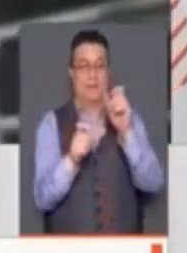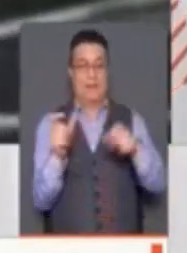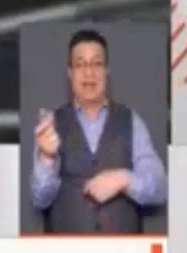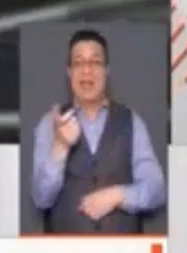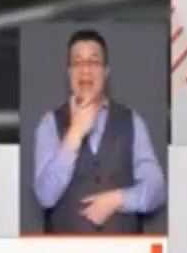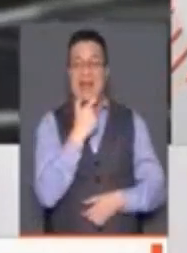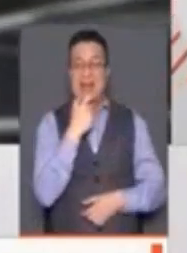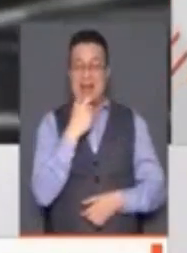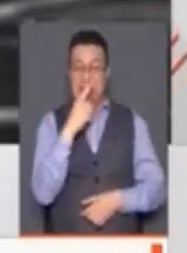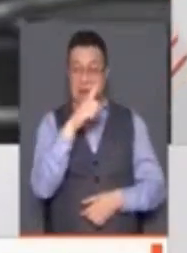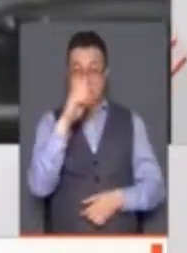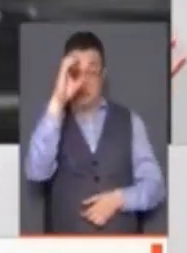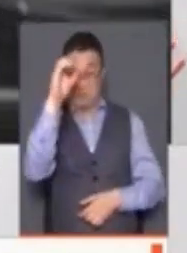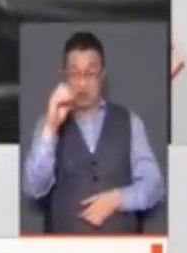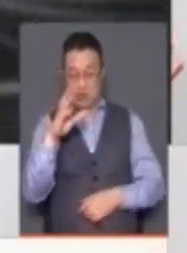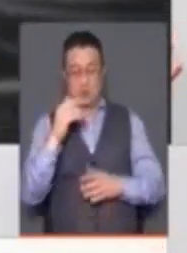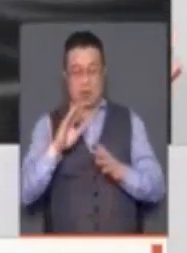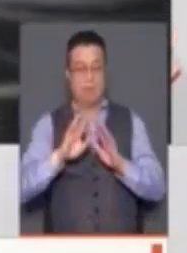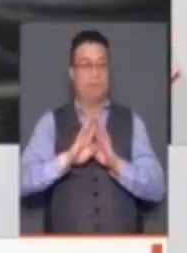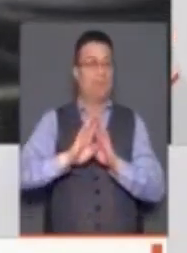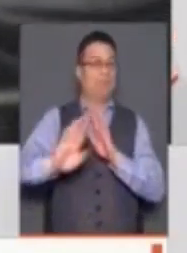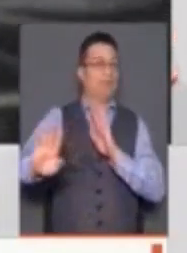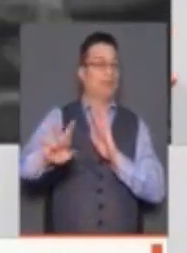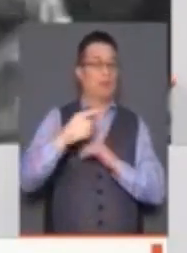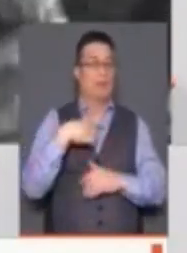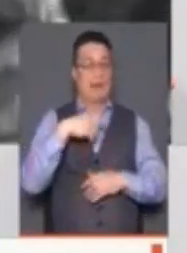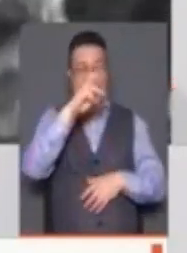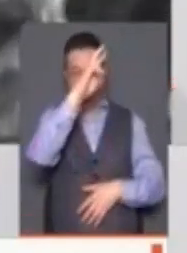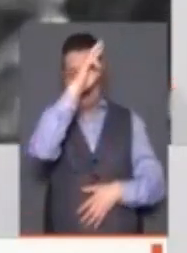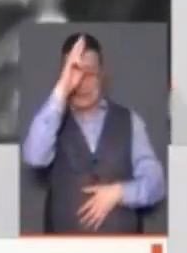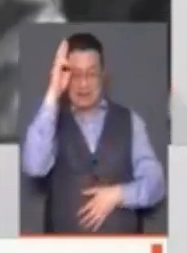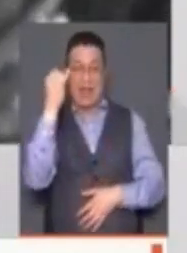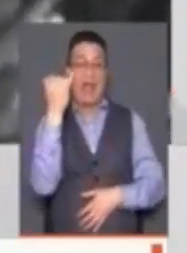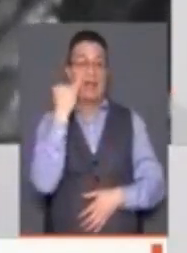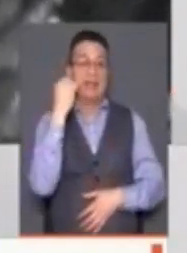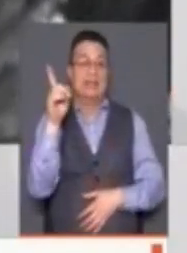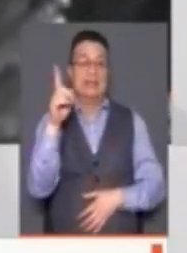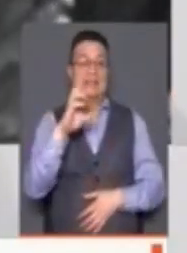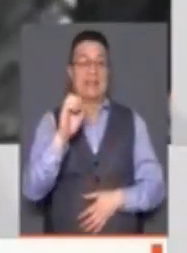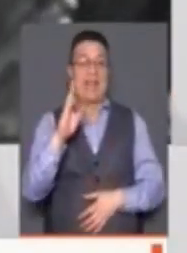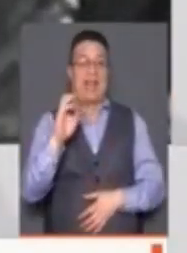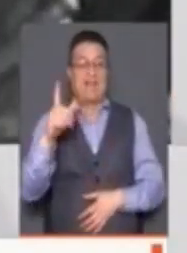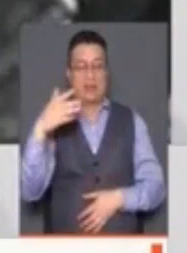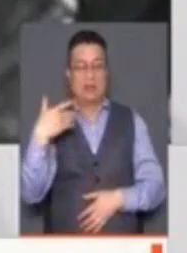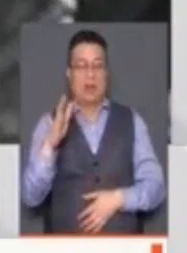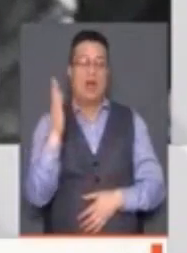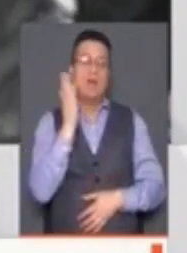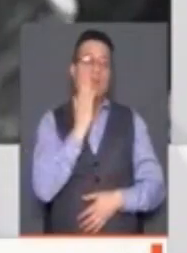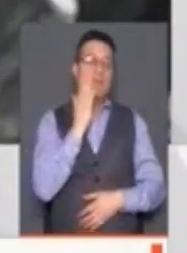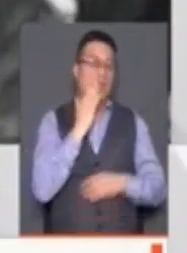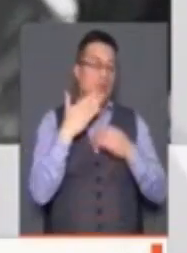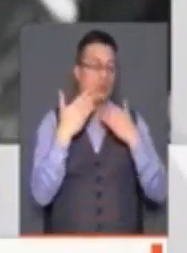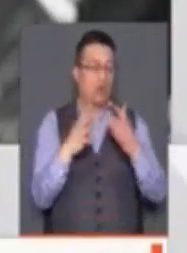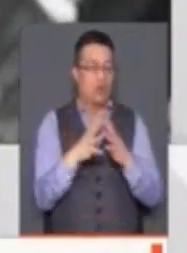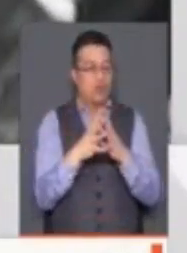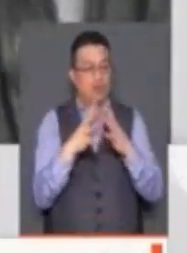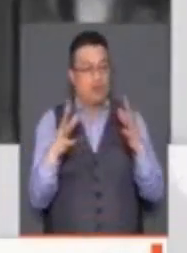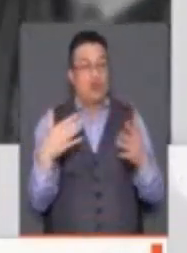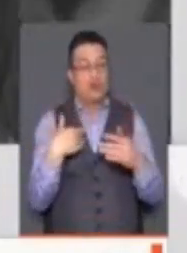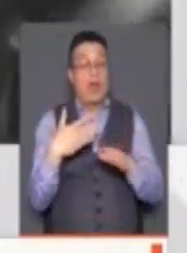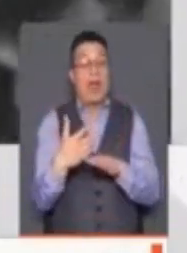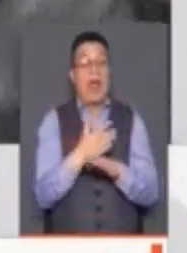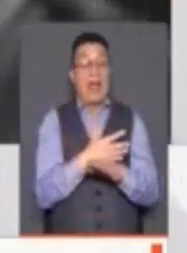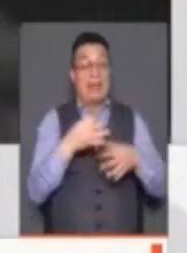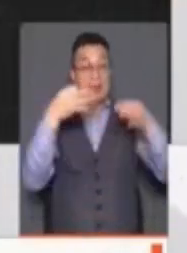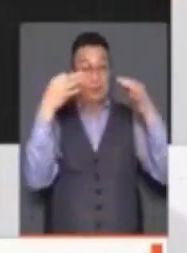totalidad ya separarse de la figura de la reina Isabel. Han pasado las muestras de cariño desde que, incluso antes de que se confirmara la muerte, cuando